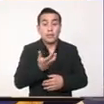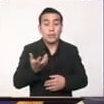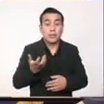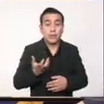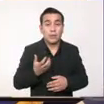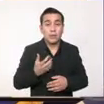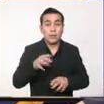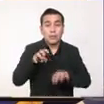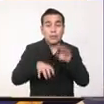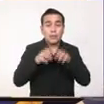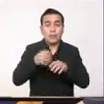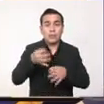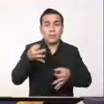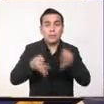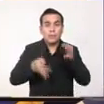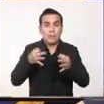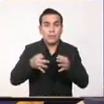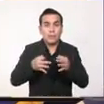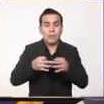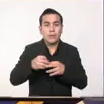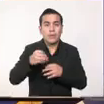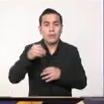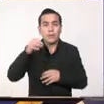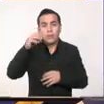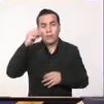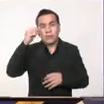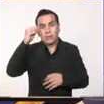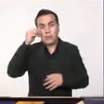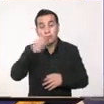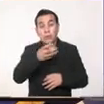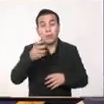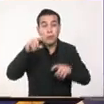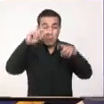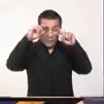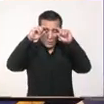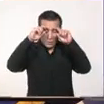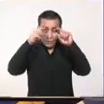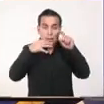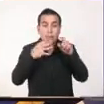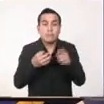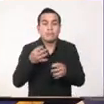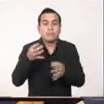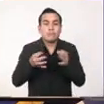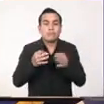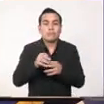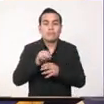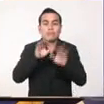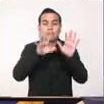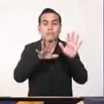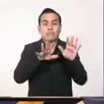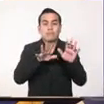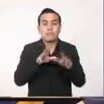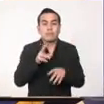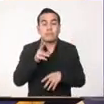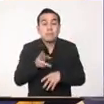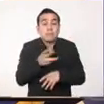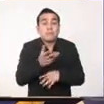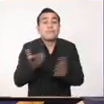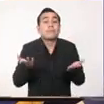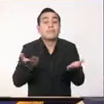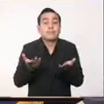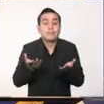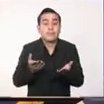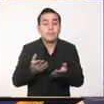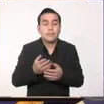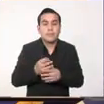que era el secretario jurídico de Tony Saca. Tony Saca, que está en la cárcel, era el secretario jurídico. A 10 pasos de mi oficina está la oficina del secretario